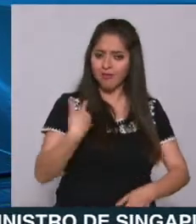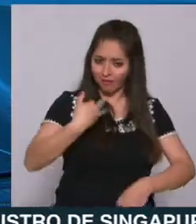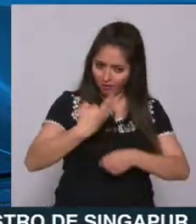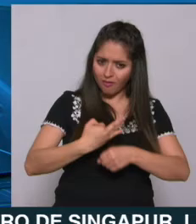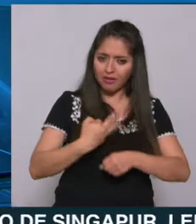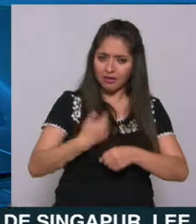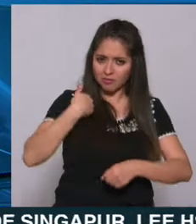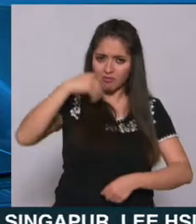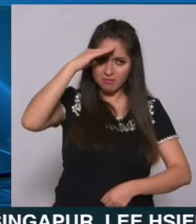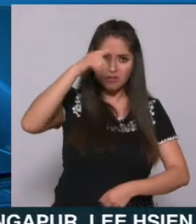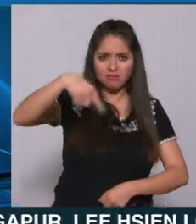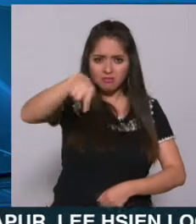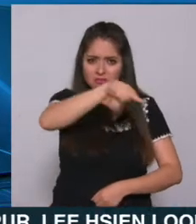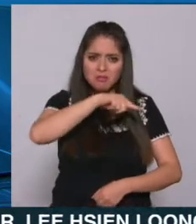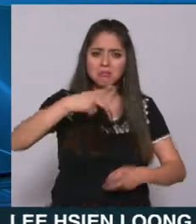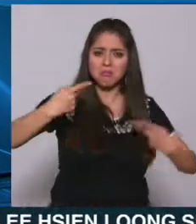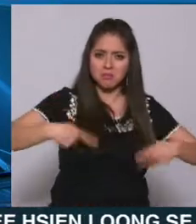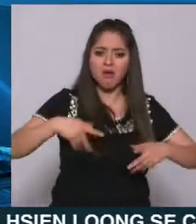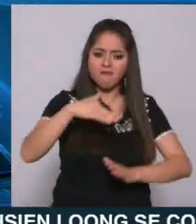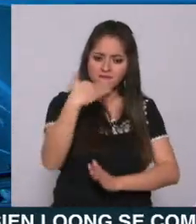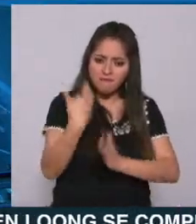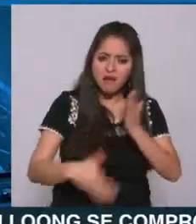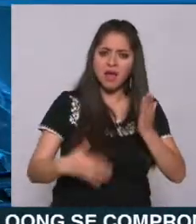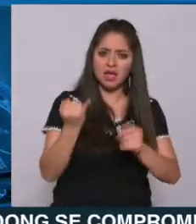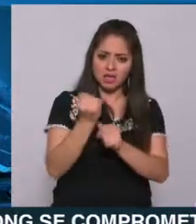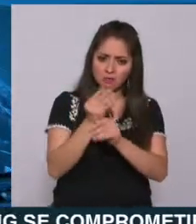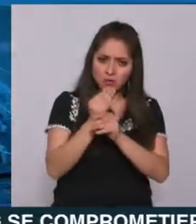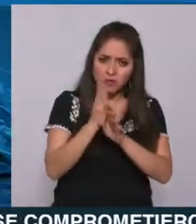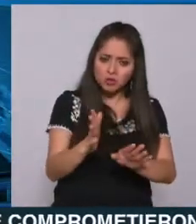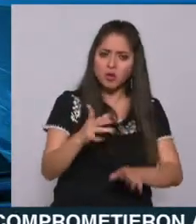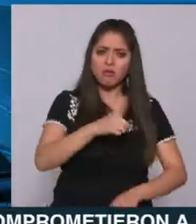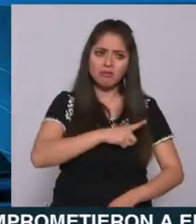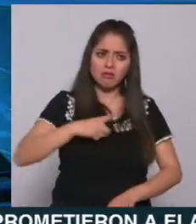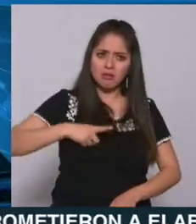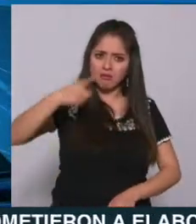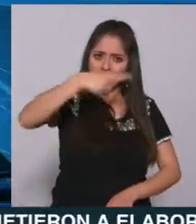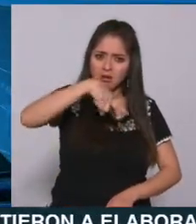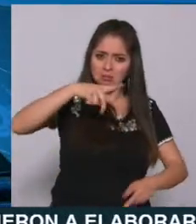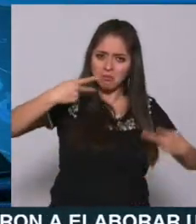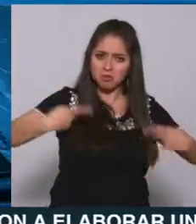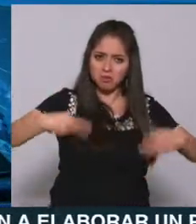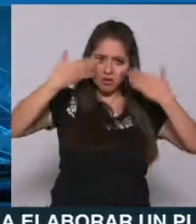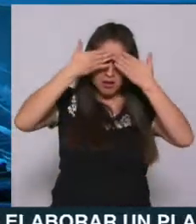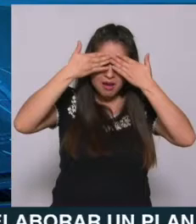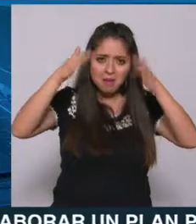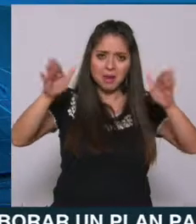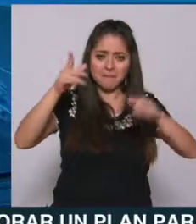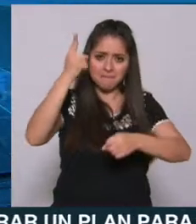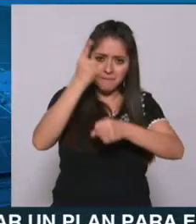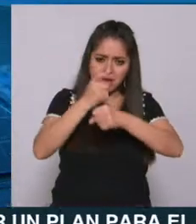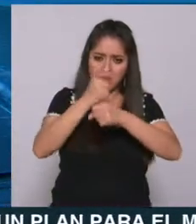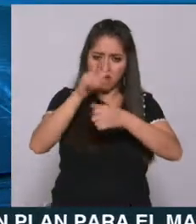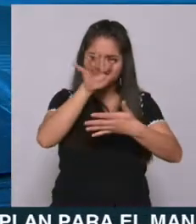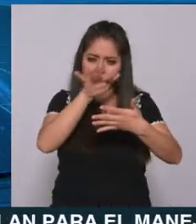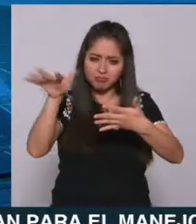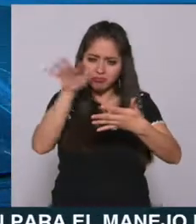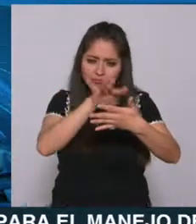lo que les hace falta es información y una mente abierta para poder leer toda la información que está